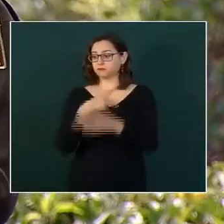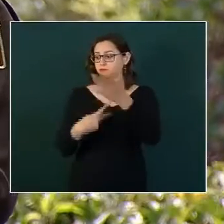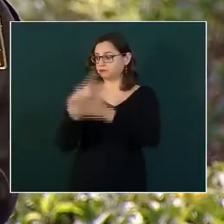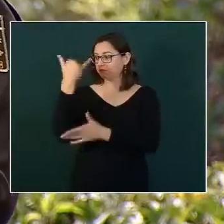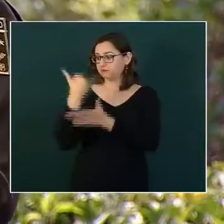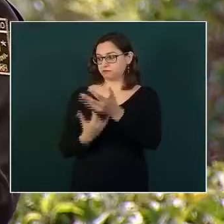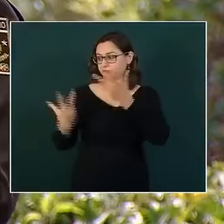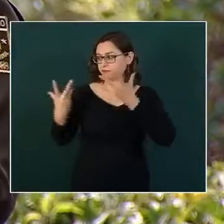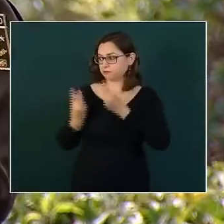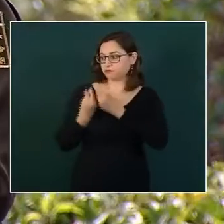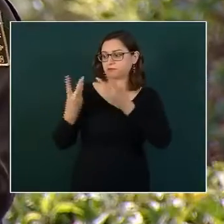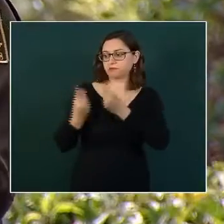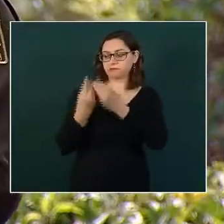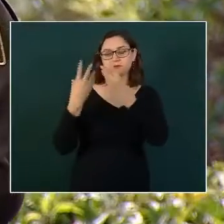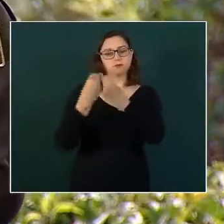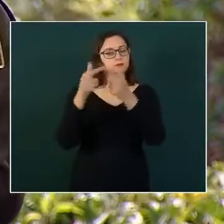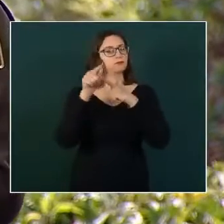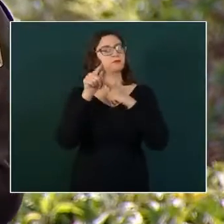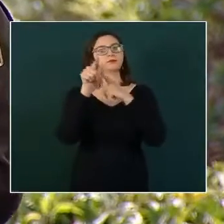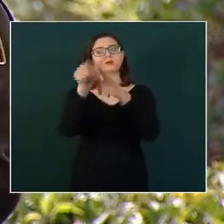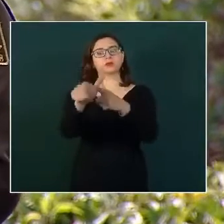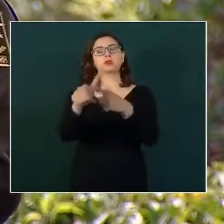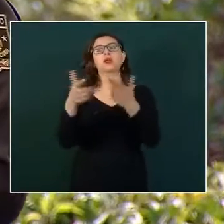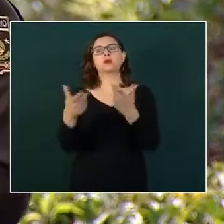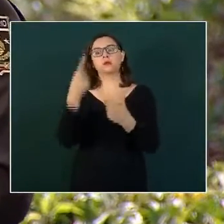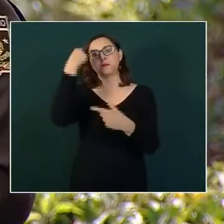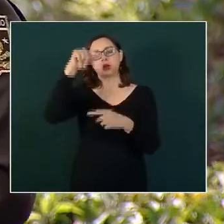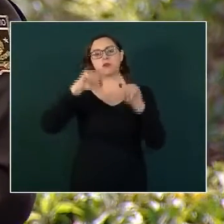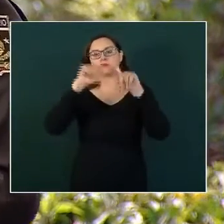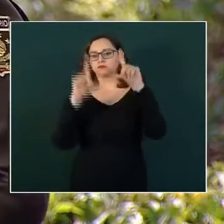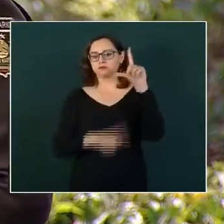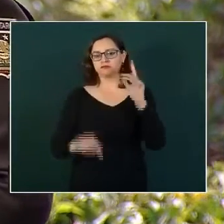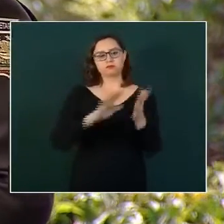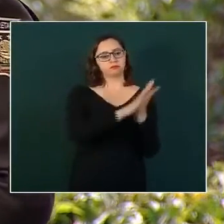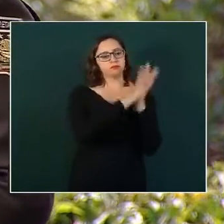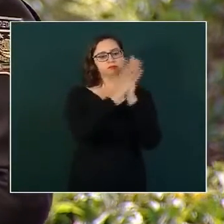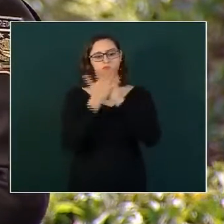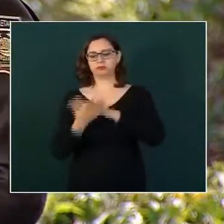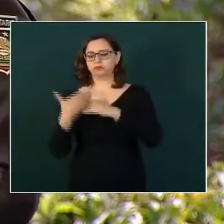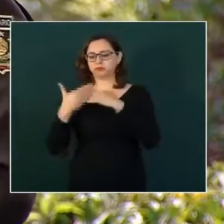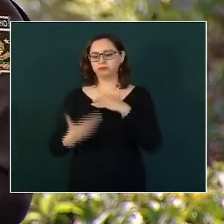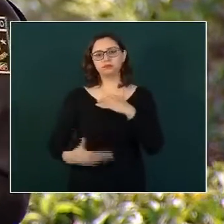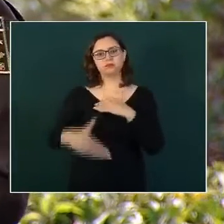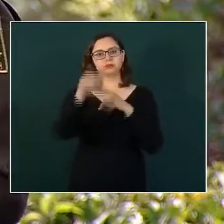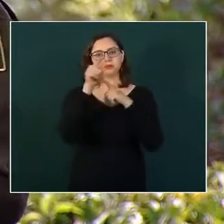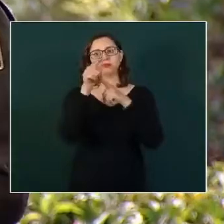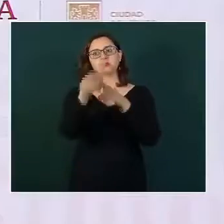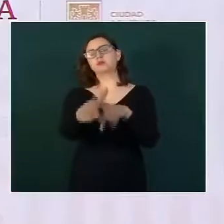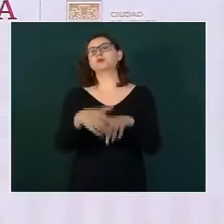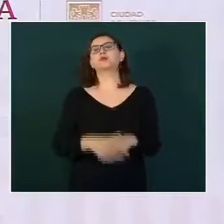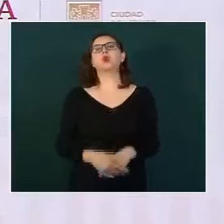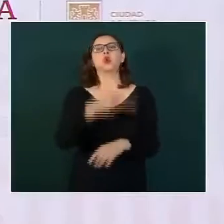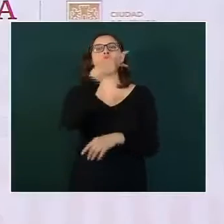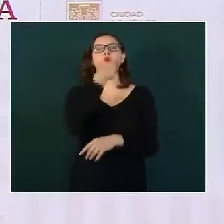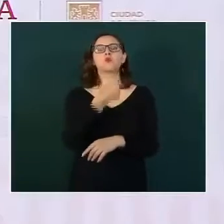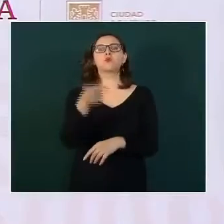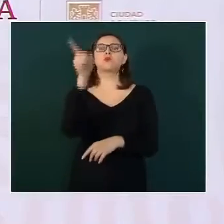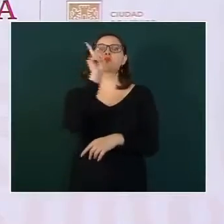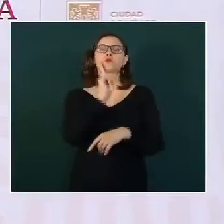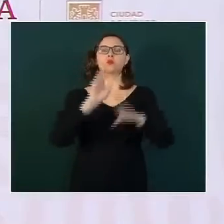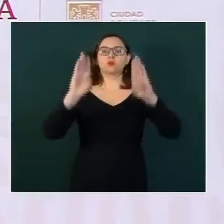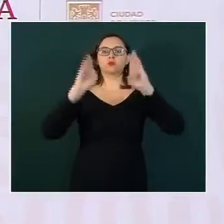de nación para que en México siga en la ruta de la transformación. Mujeres y hombres del Ejército